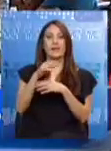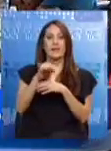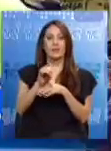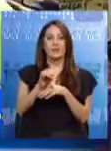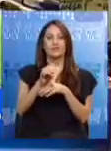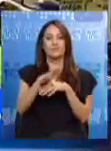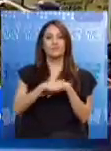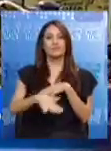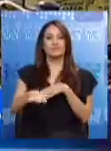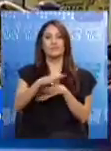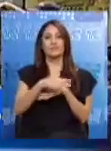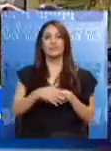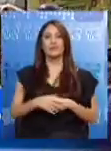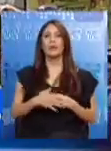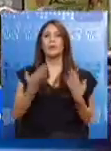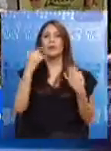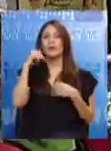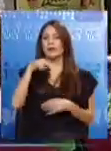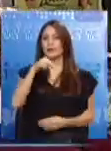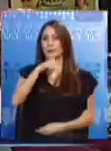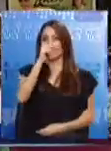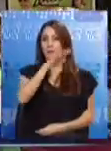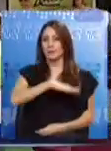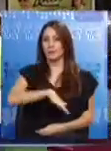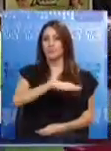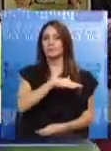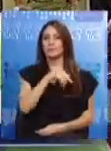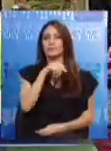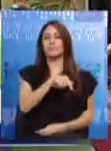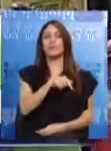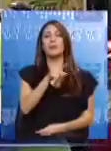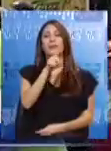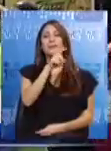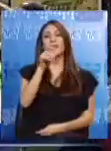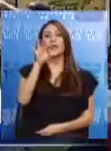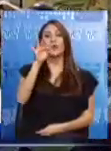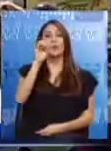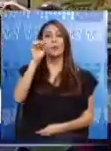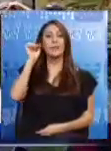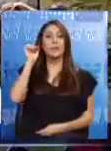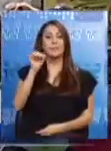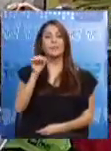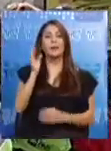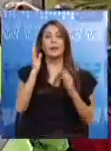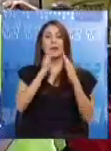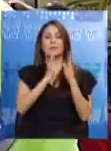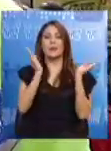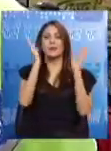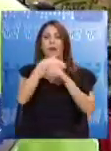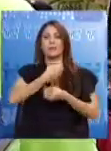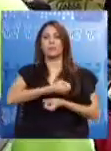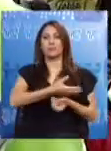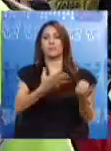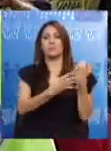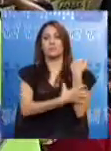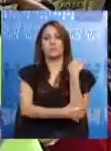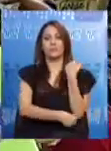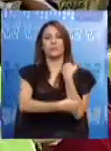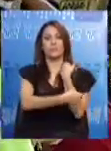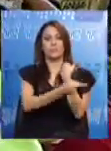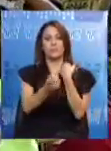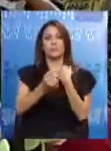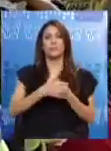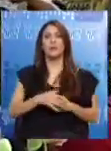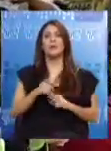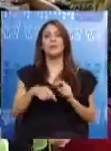ciudad. De esas 325 mil viviendas, aproximadamente 190 mil serán sin costo, para los que menos tienen. Pero también hay